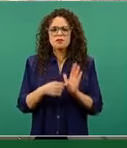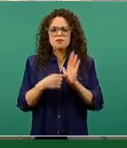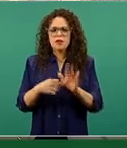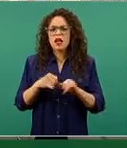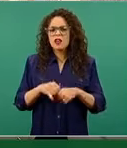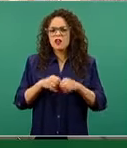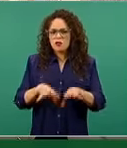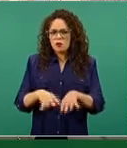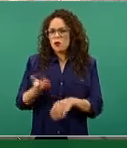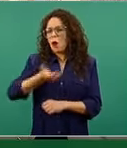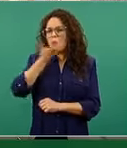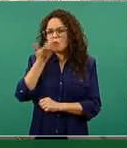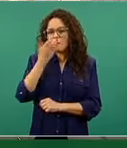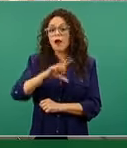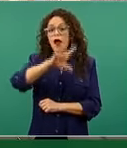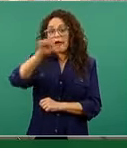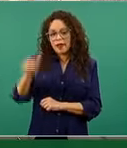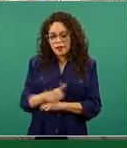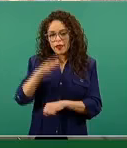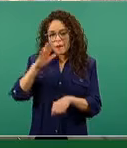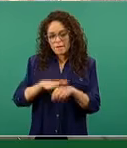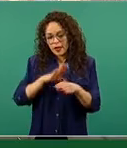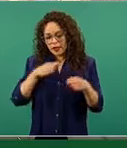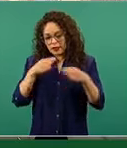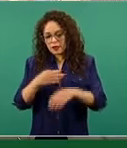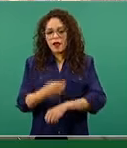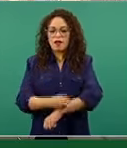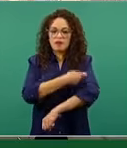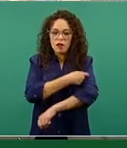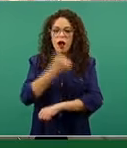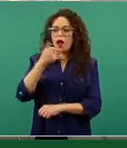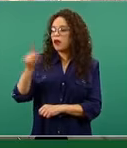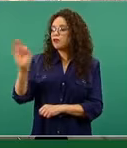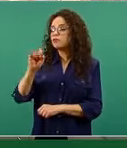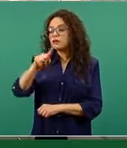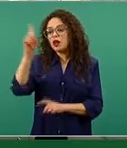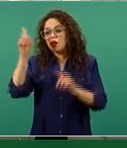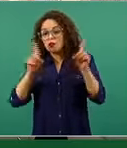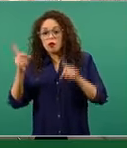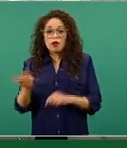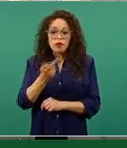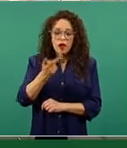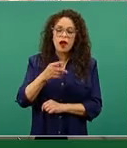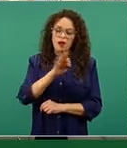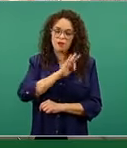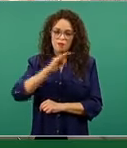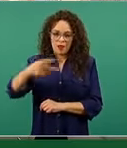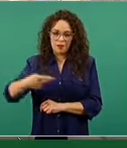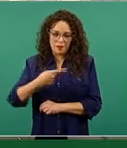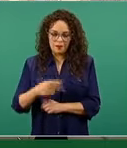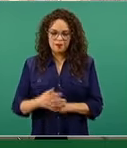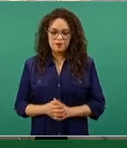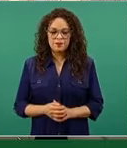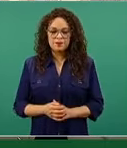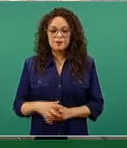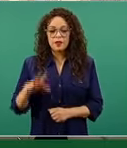concentrarnos después en la parte de vacunación y las preguntas que puedan tener. Solamente vamos a presentar las